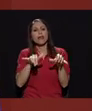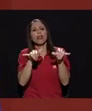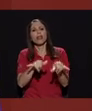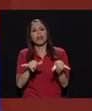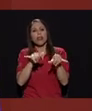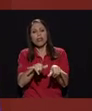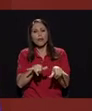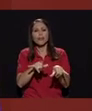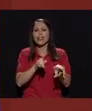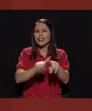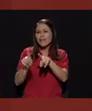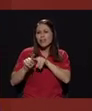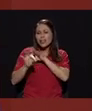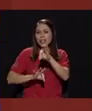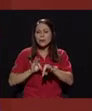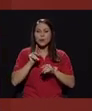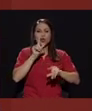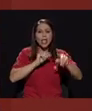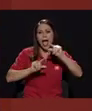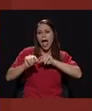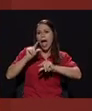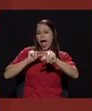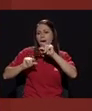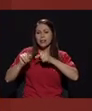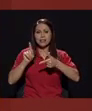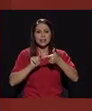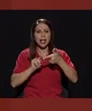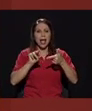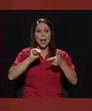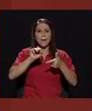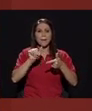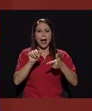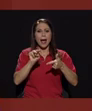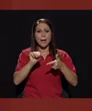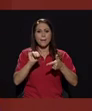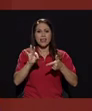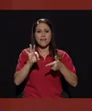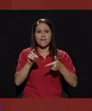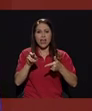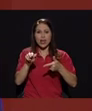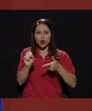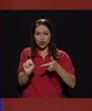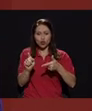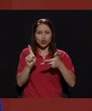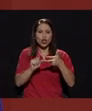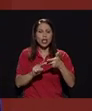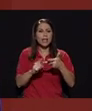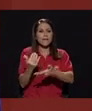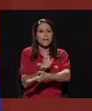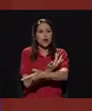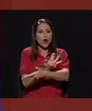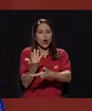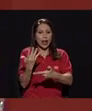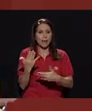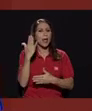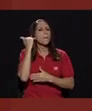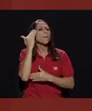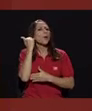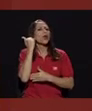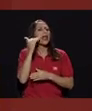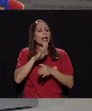de aves, de mamíferos, especies también de flora importantes. ¿Por qué es un